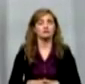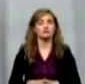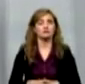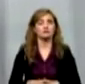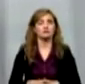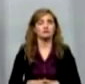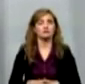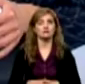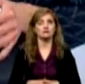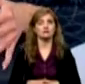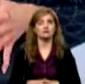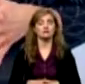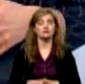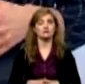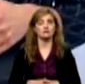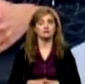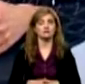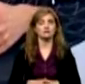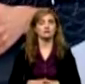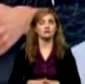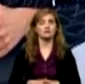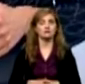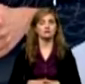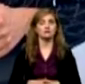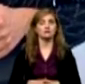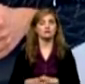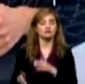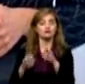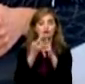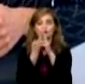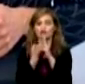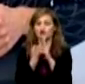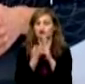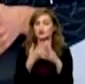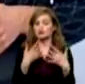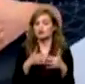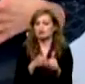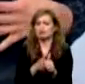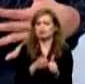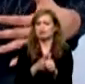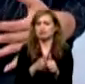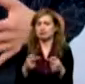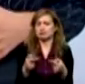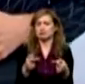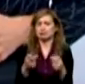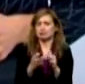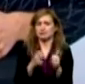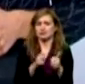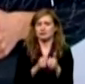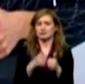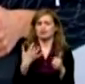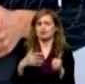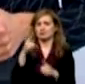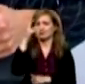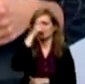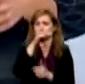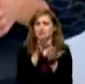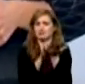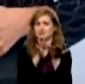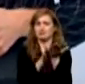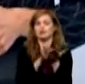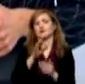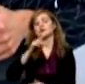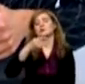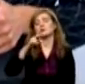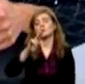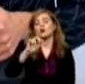24 horas. Engorda muchísimo. Y con resultados muy cerrados, la elección más disputada hasta el momento está en el cantón